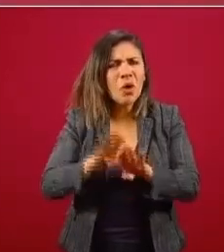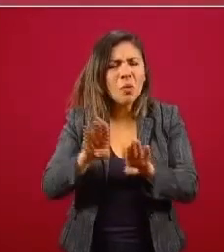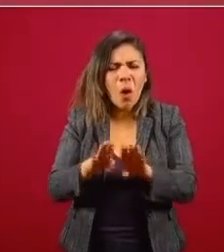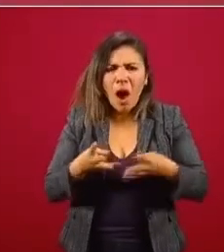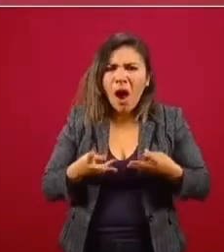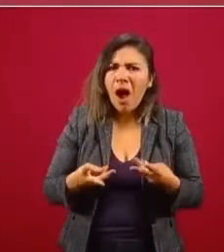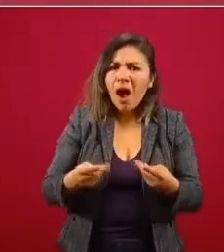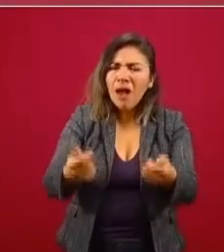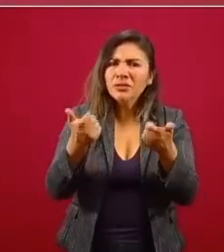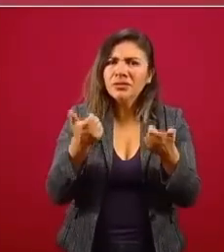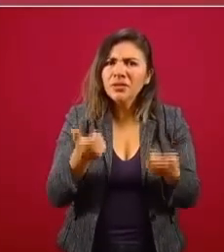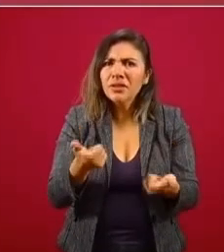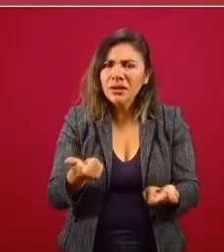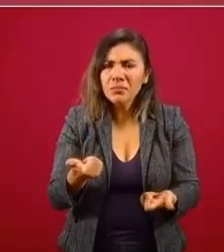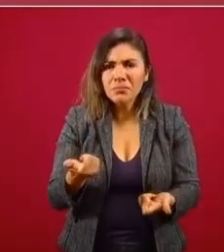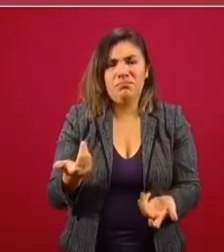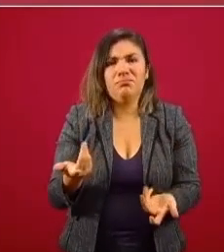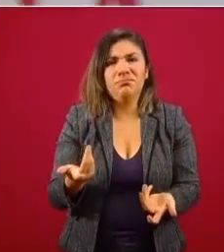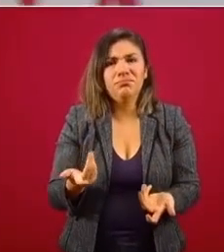dinero